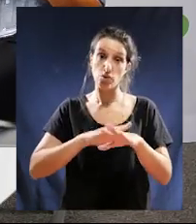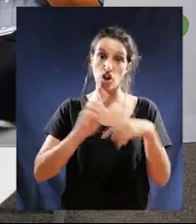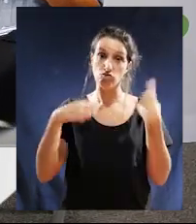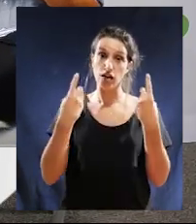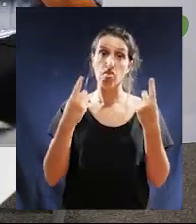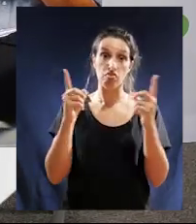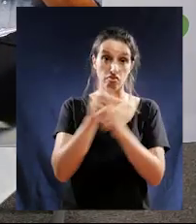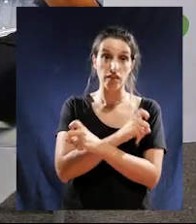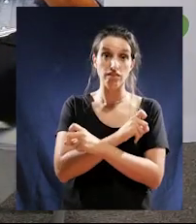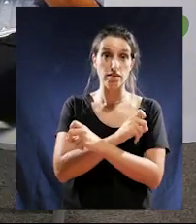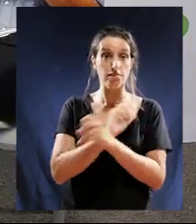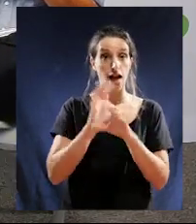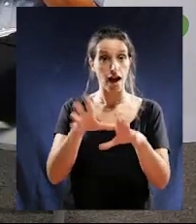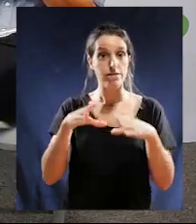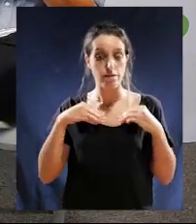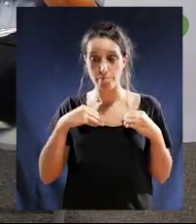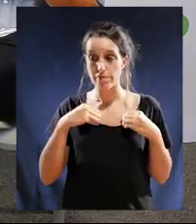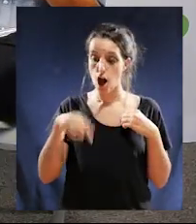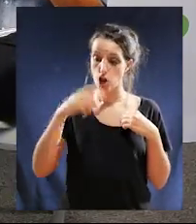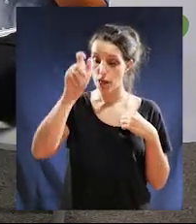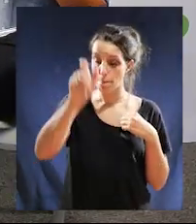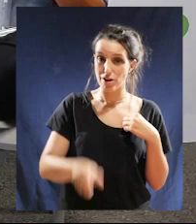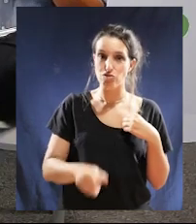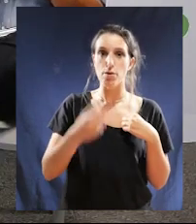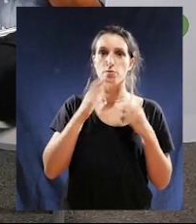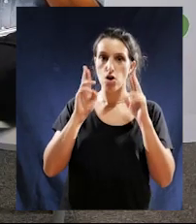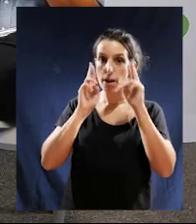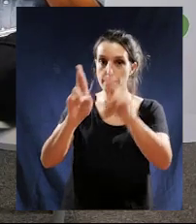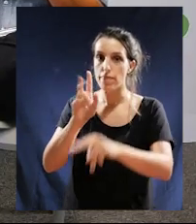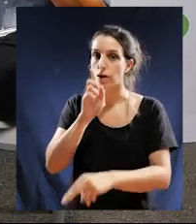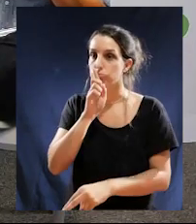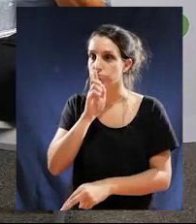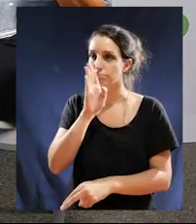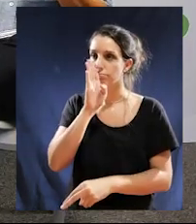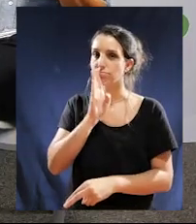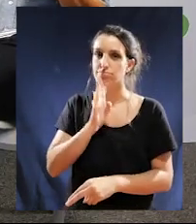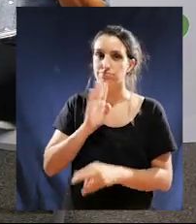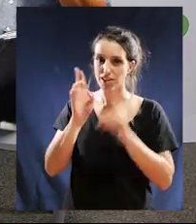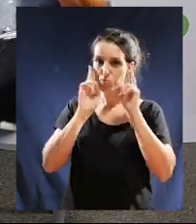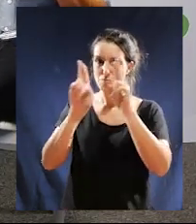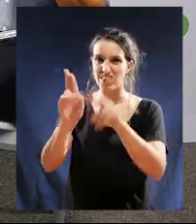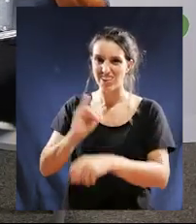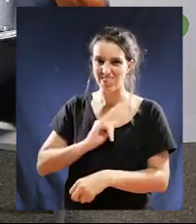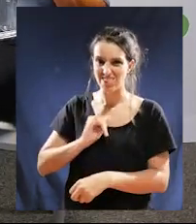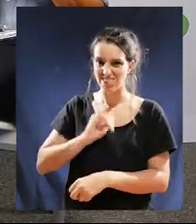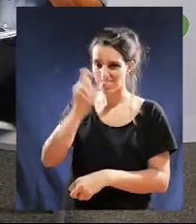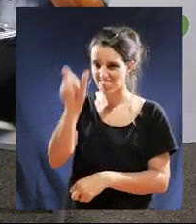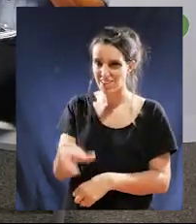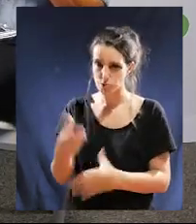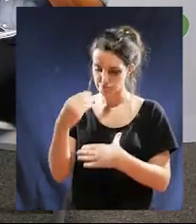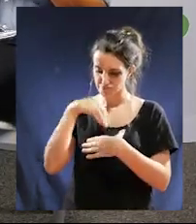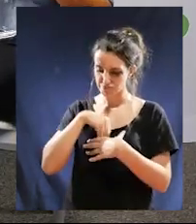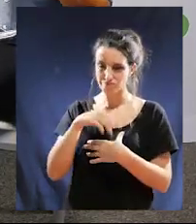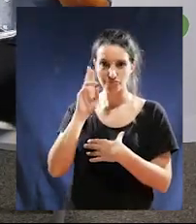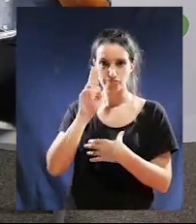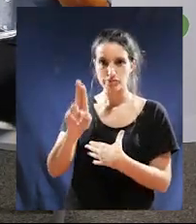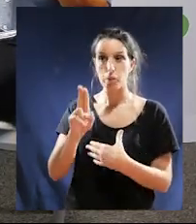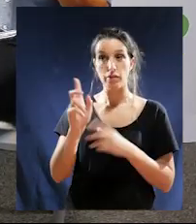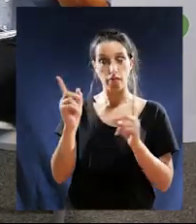nos cuesta muchísimo estar con el otro en silencio, respetar su intimidad,